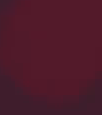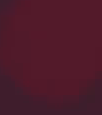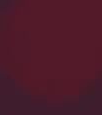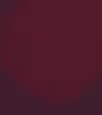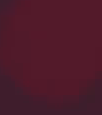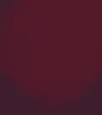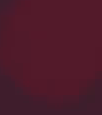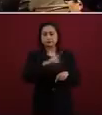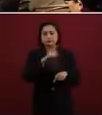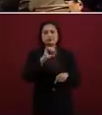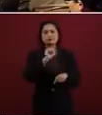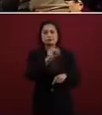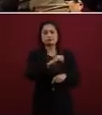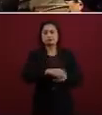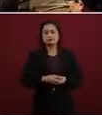intereses creados.